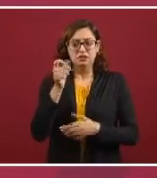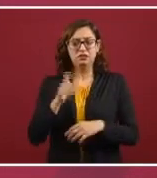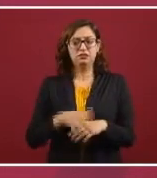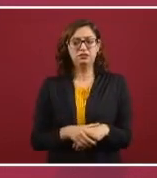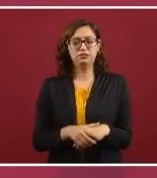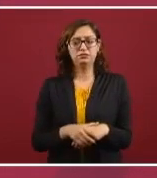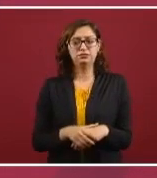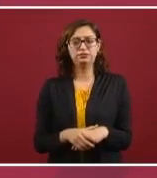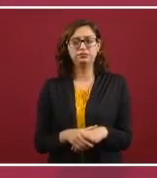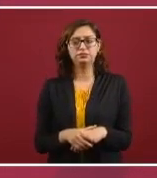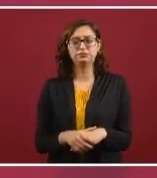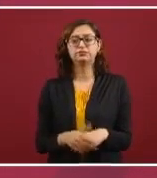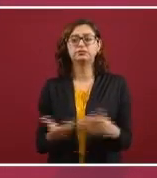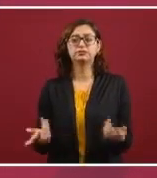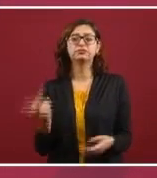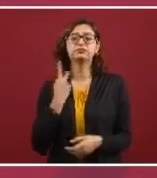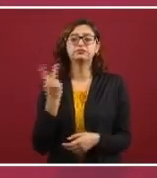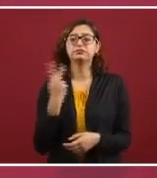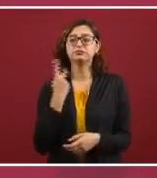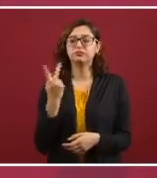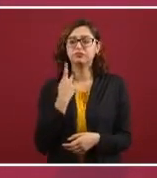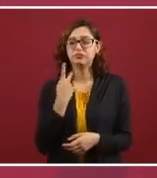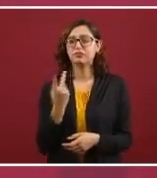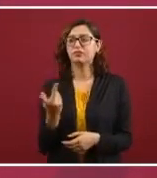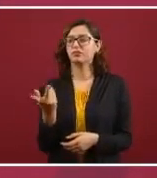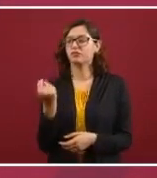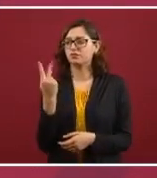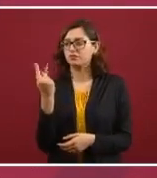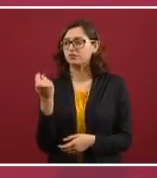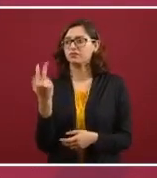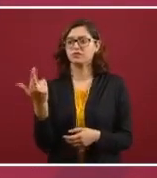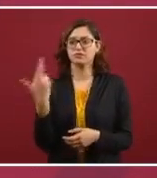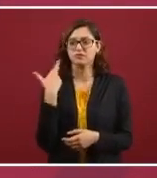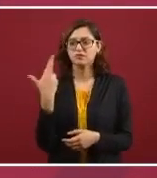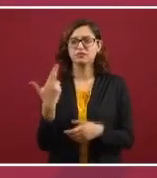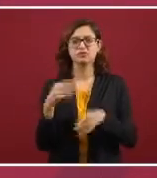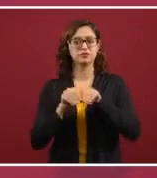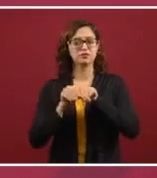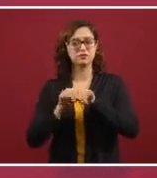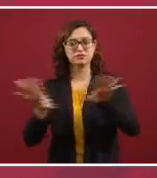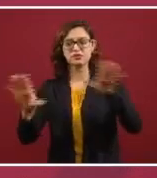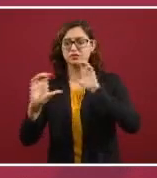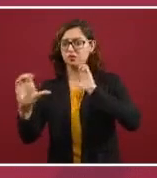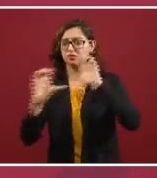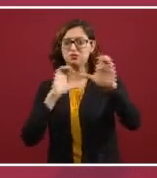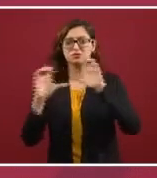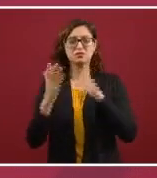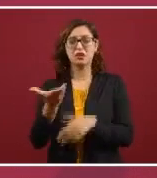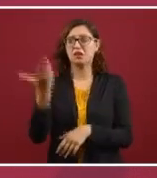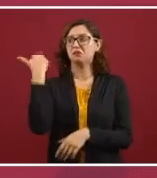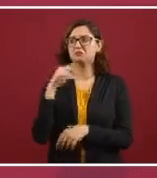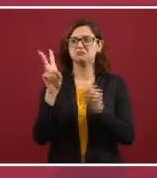es la política de medios, de información, de comunicación. Antes no se hablaba de este tema.